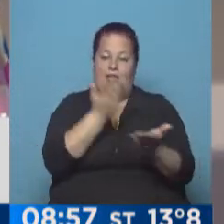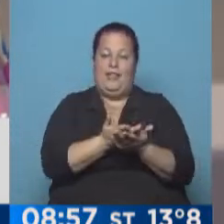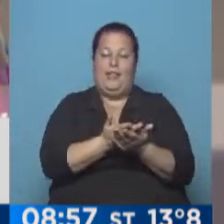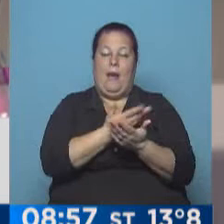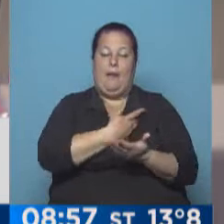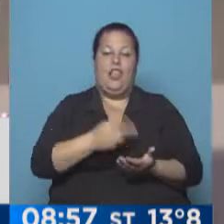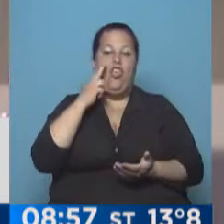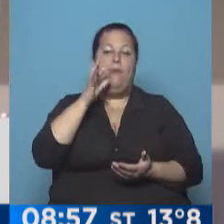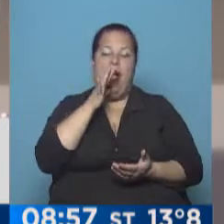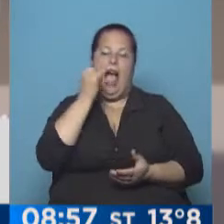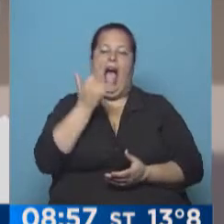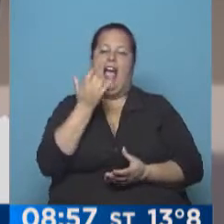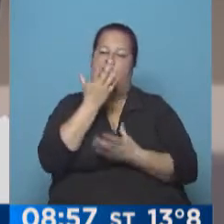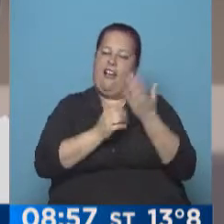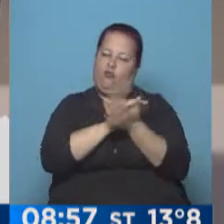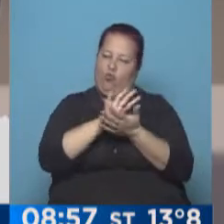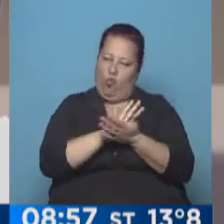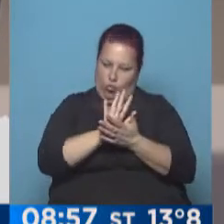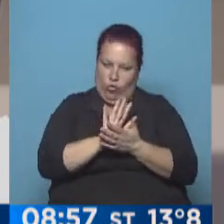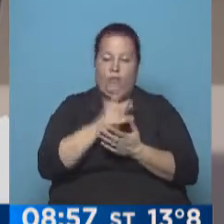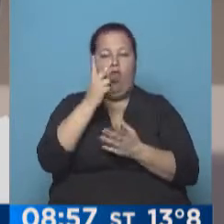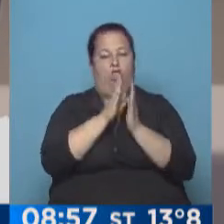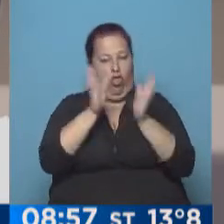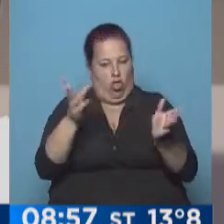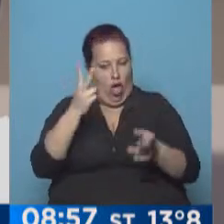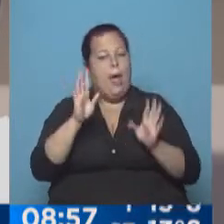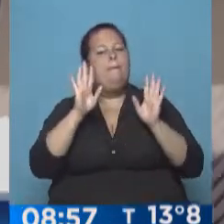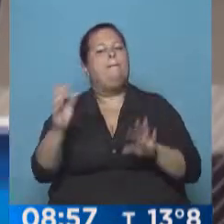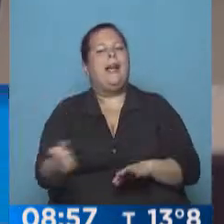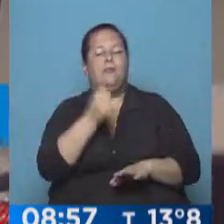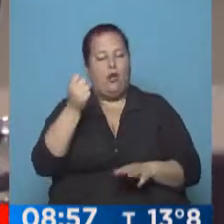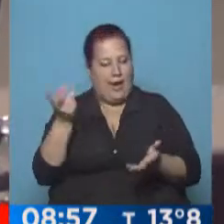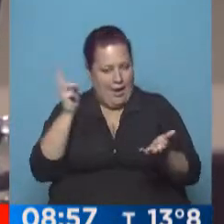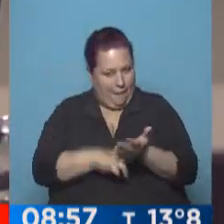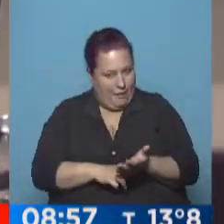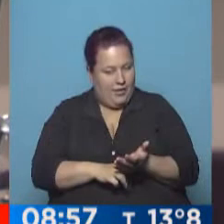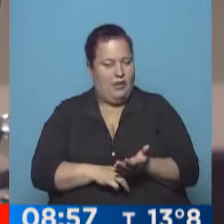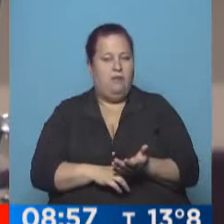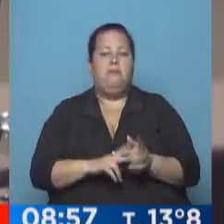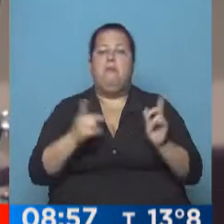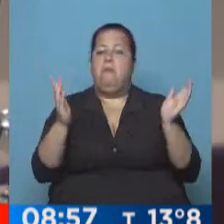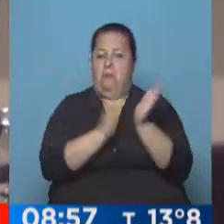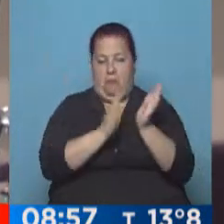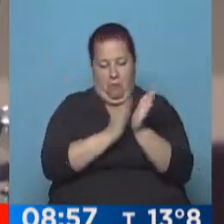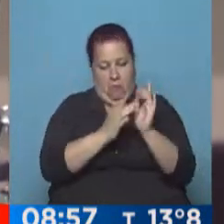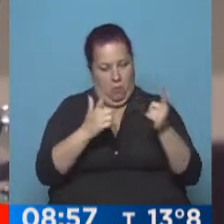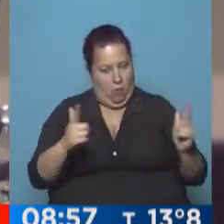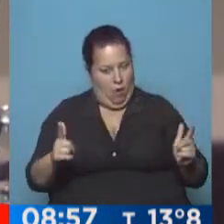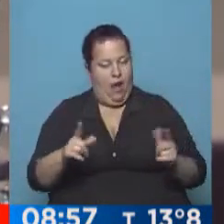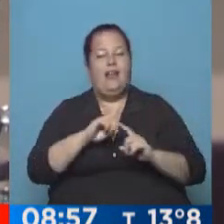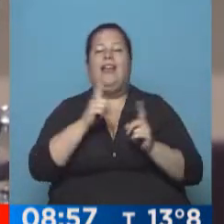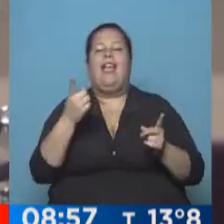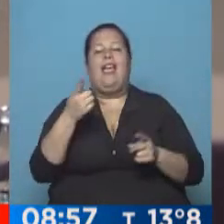2014 tiene irregularidades estos son los dos elementos pero lo importante repito es que no está basado en pruebas sino está